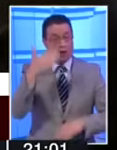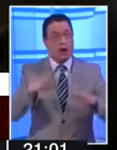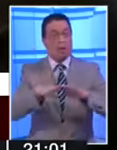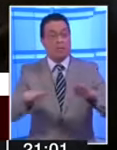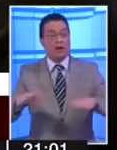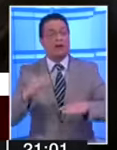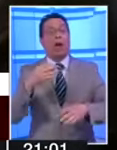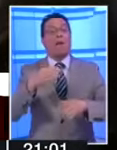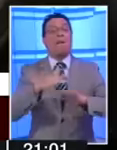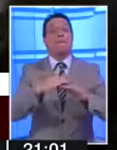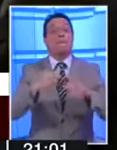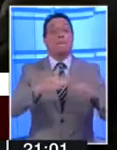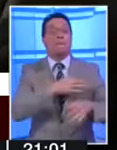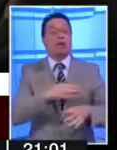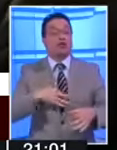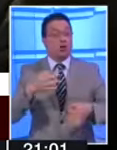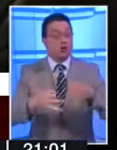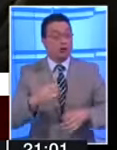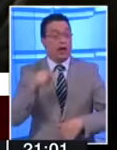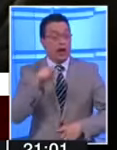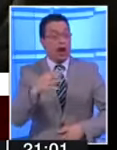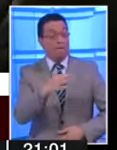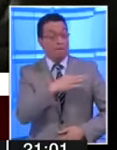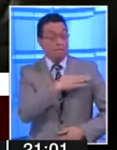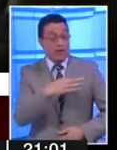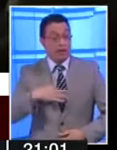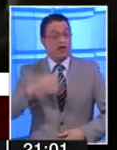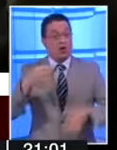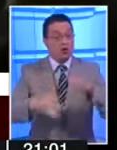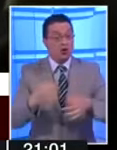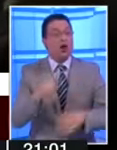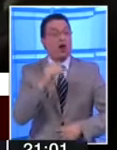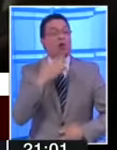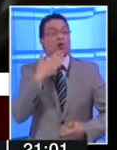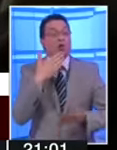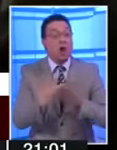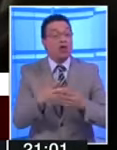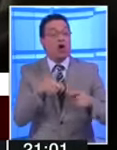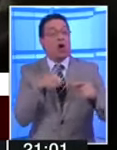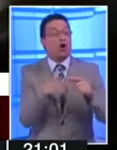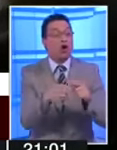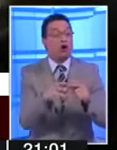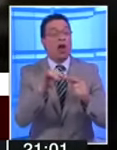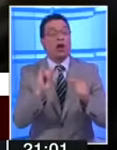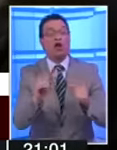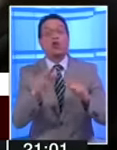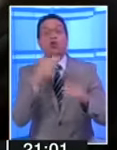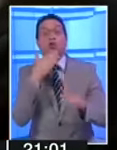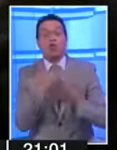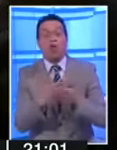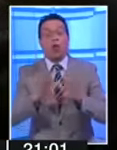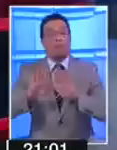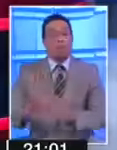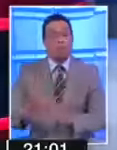ministro de Justicia. Y el ministro de Justicia ve cuándo las corta o cuándo las mantiene.